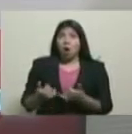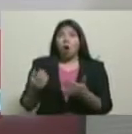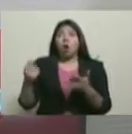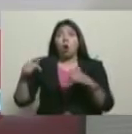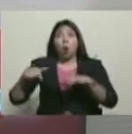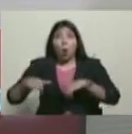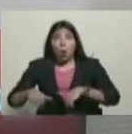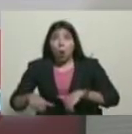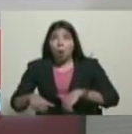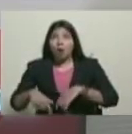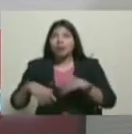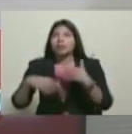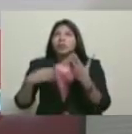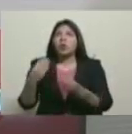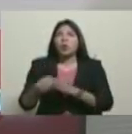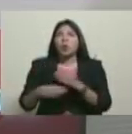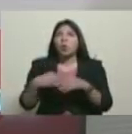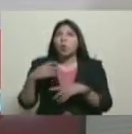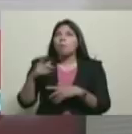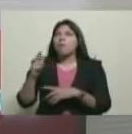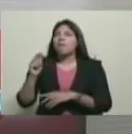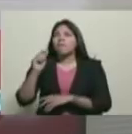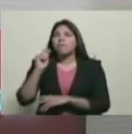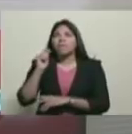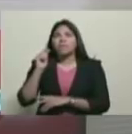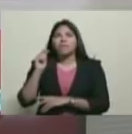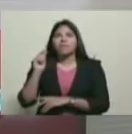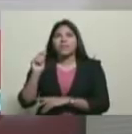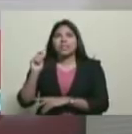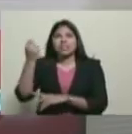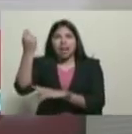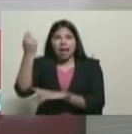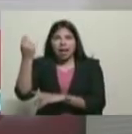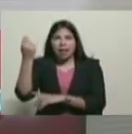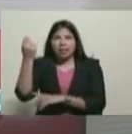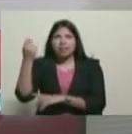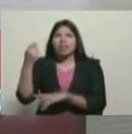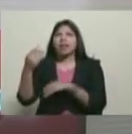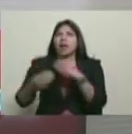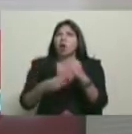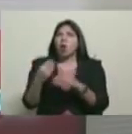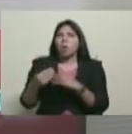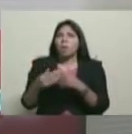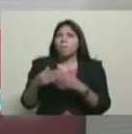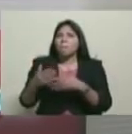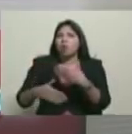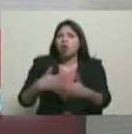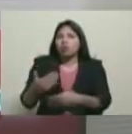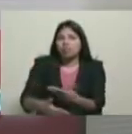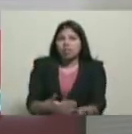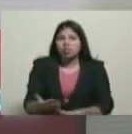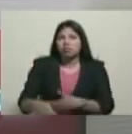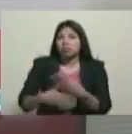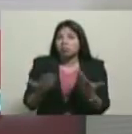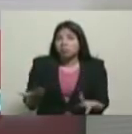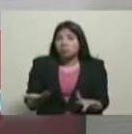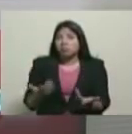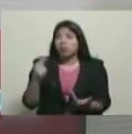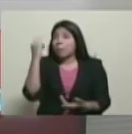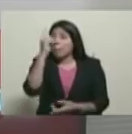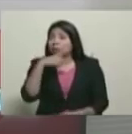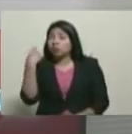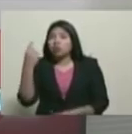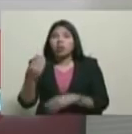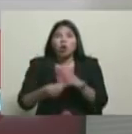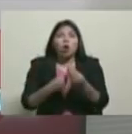episodio, ¿cuál es la posición de la Fiscalía? ¿Cómo ratifica la Fiscalía los procedimientos que mantiene en torno a estas figuras, estas caras visibles